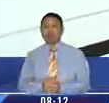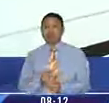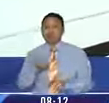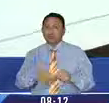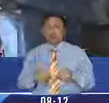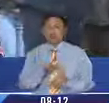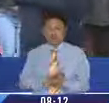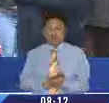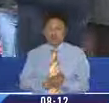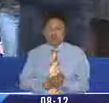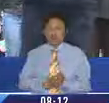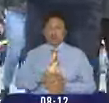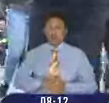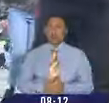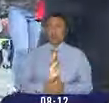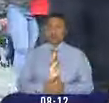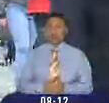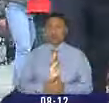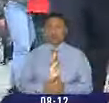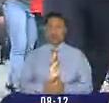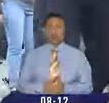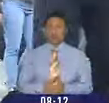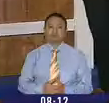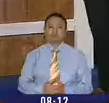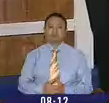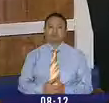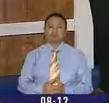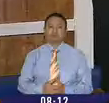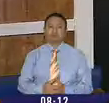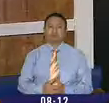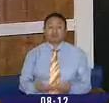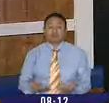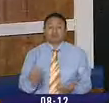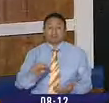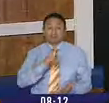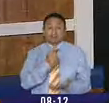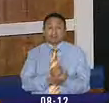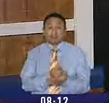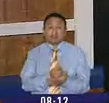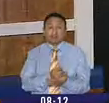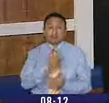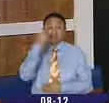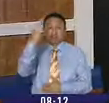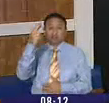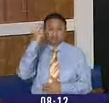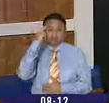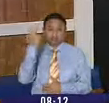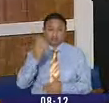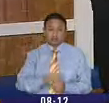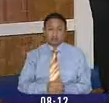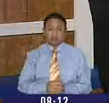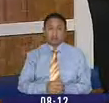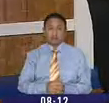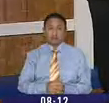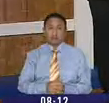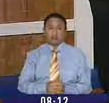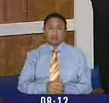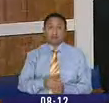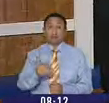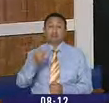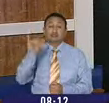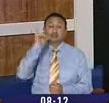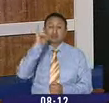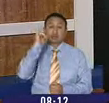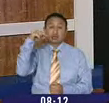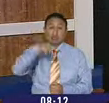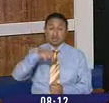andar tranquilamente. Informó Marilyn Jaramillo. Pues tienen razón los vecinos en todo lado, ¿no? La ciudad satélite de Quito, Sangolquí, llena